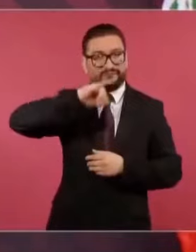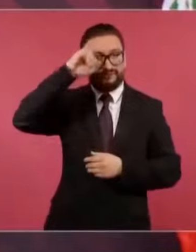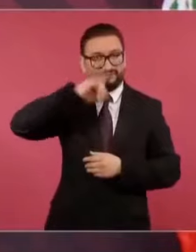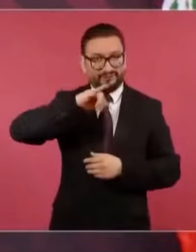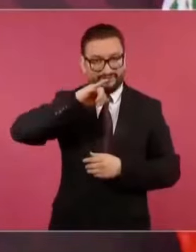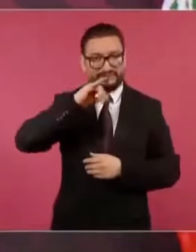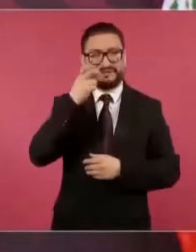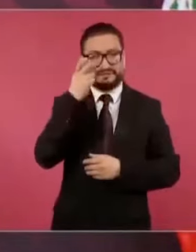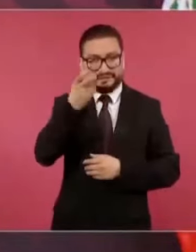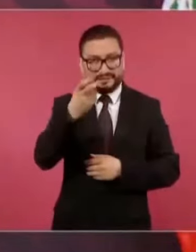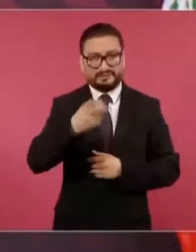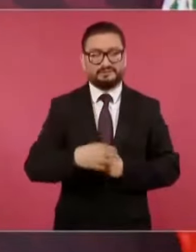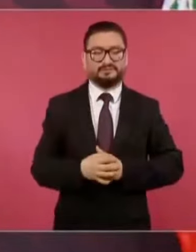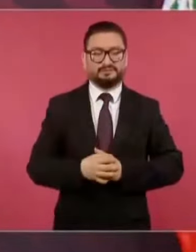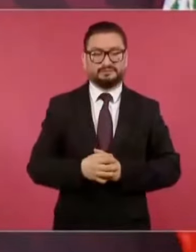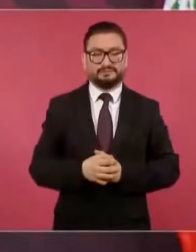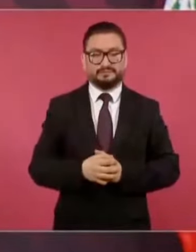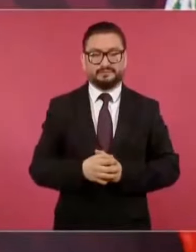Pero